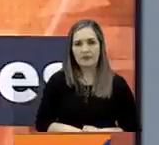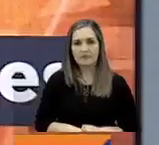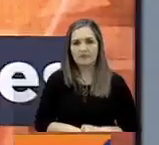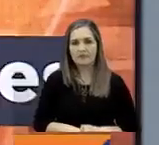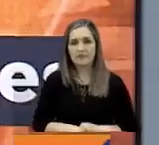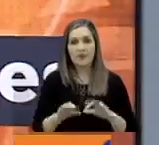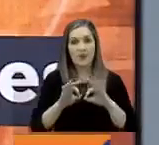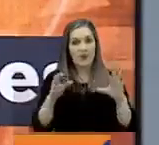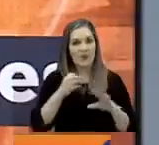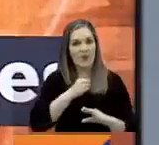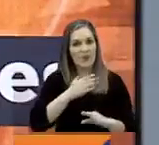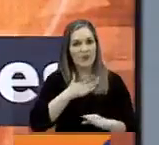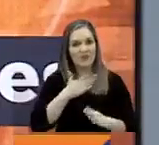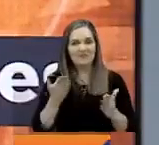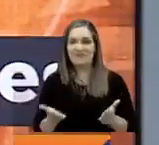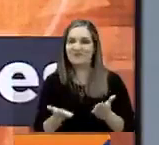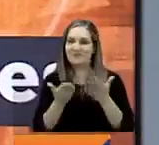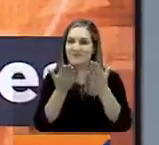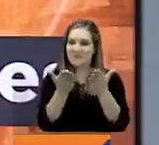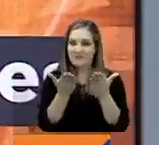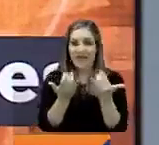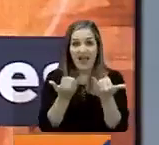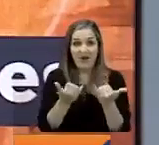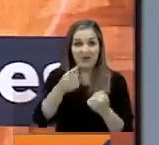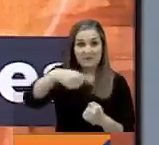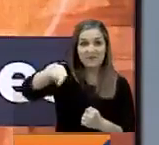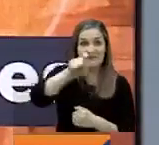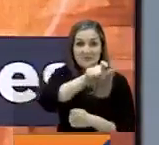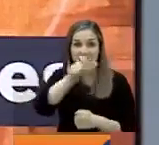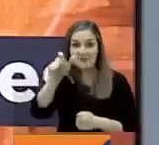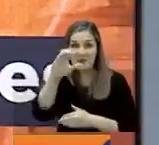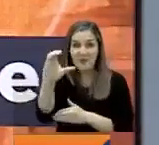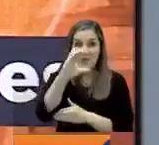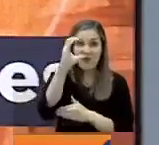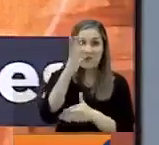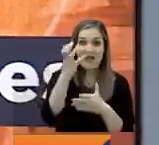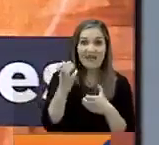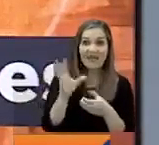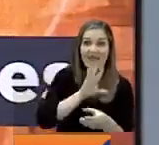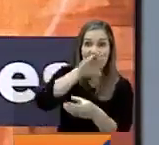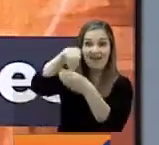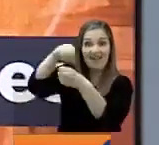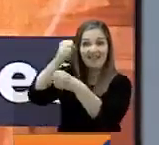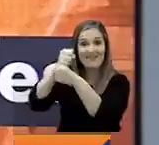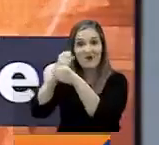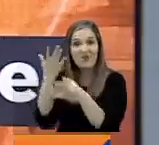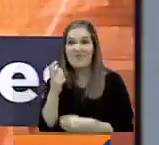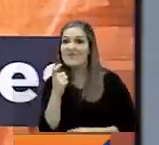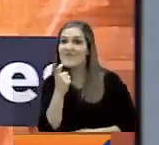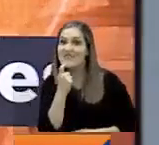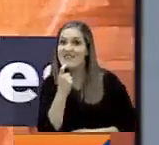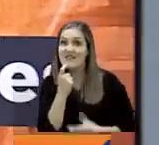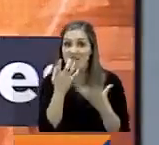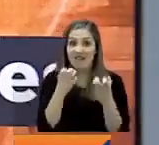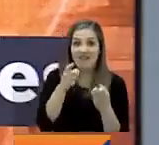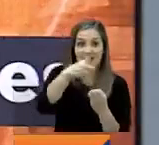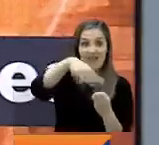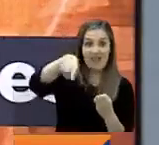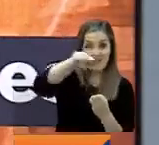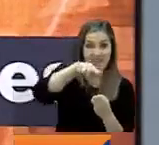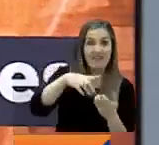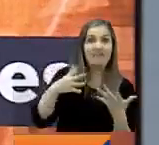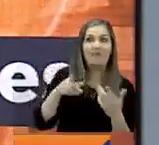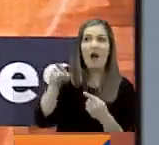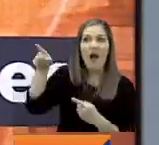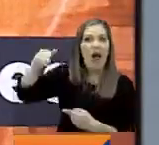Y en oportunidades hoy traemos vacantes para colombianos que quieran trabajar en Finlandia, país que está buscando trabajadores extranjeros debido a su